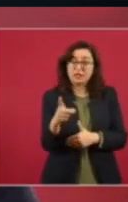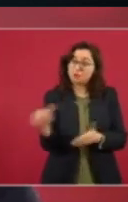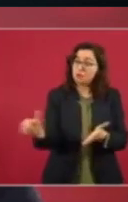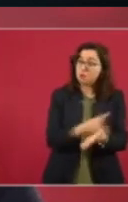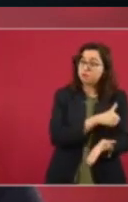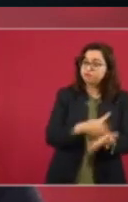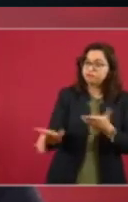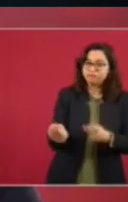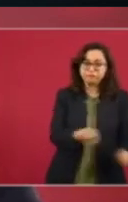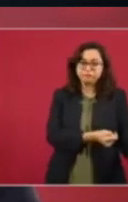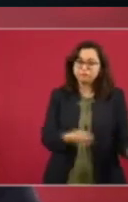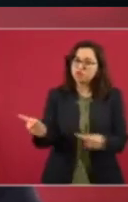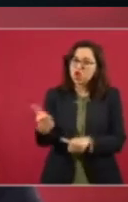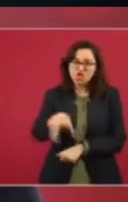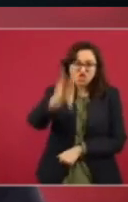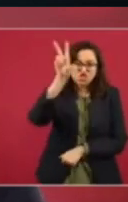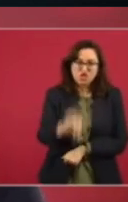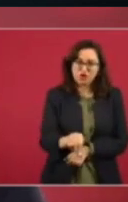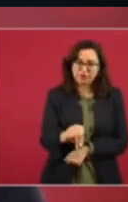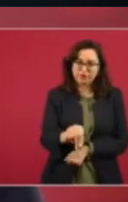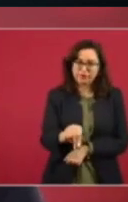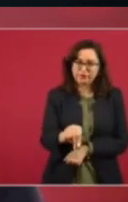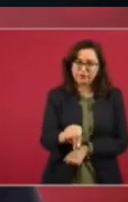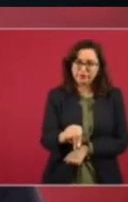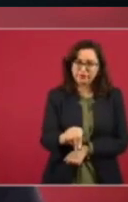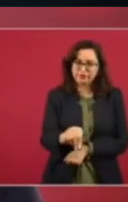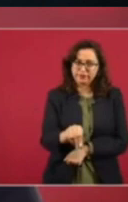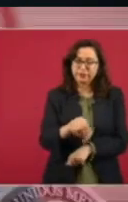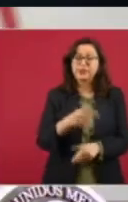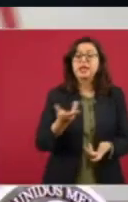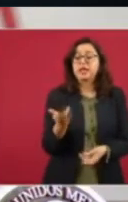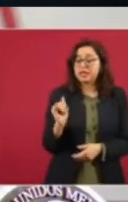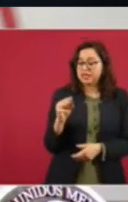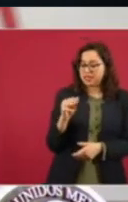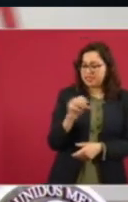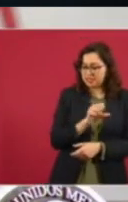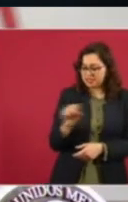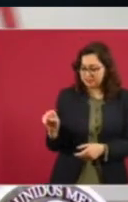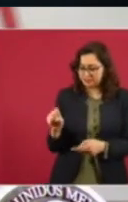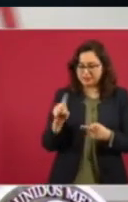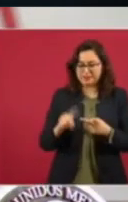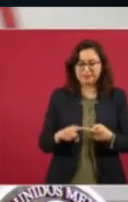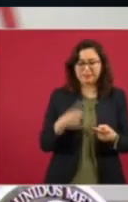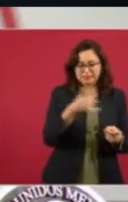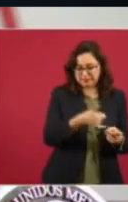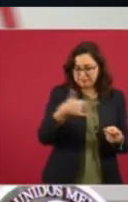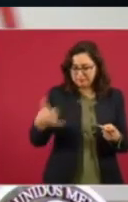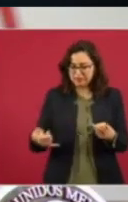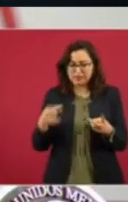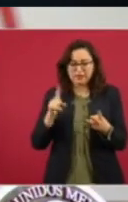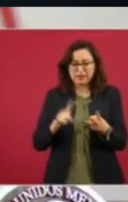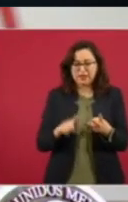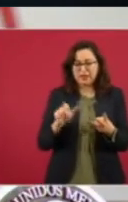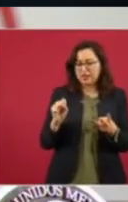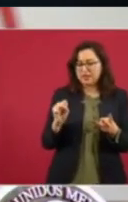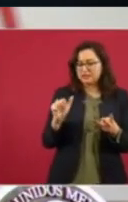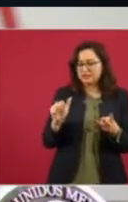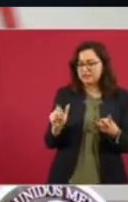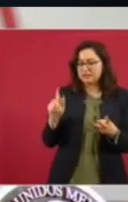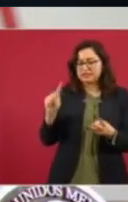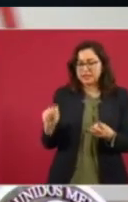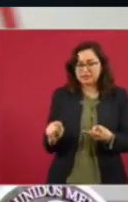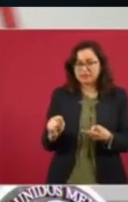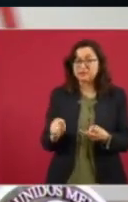diciembre. El Instituto Mexicano del Seguro Social, el Infonavit y el SAT harán un